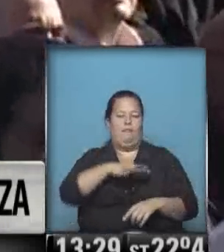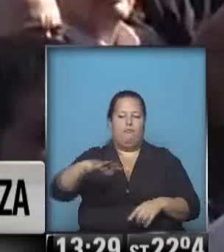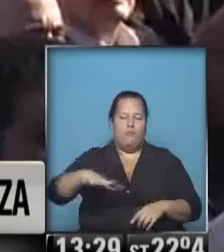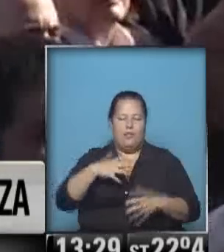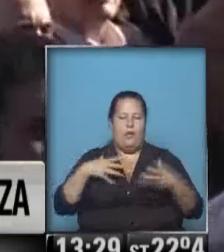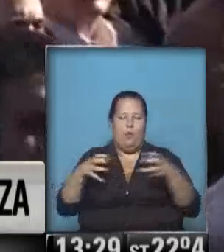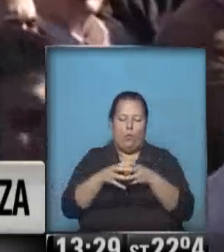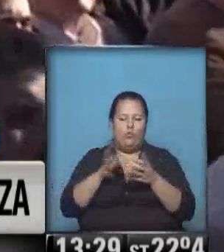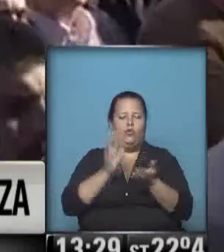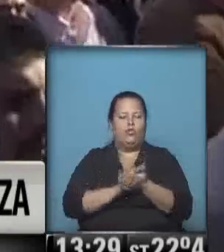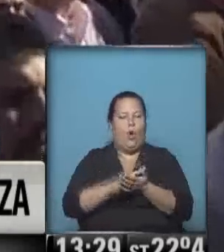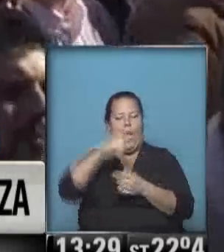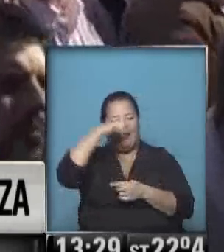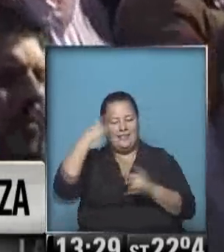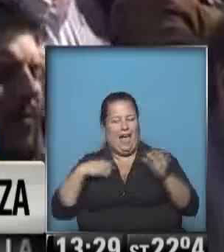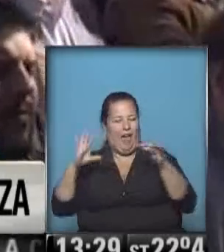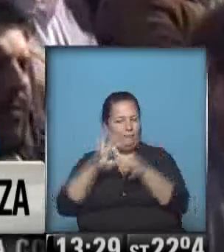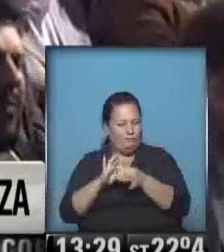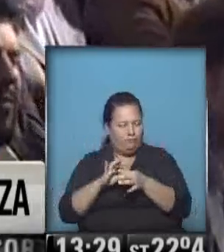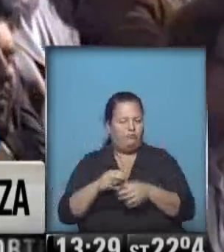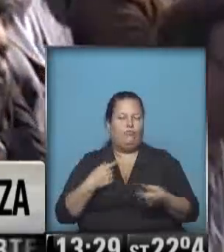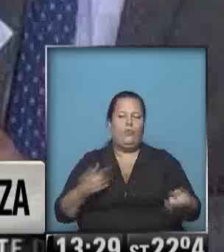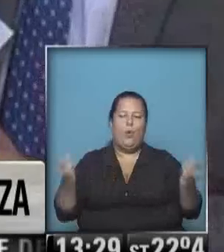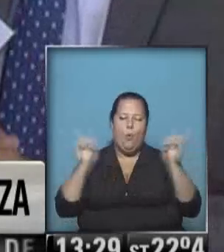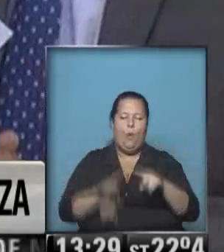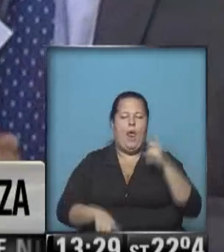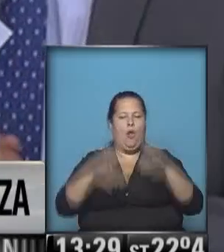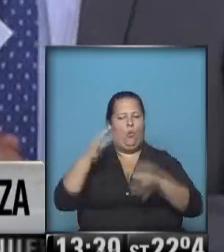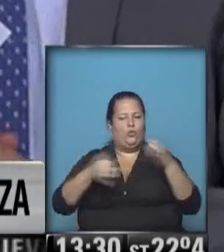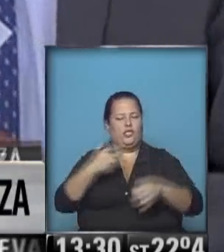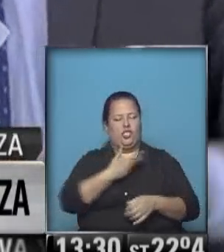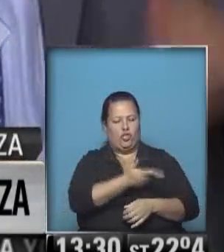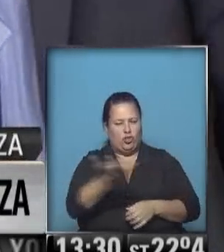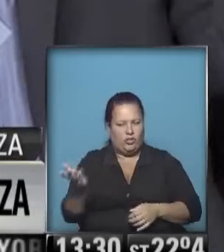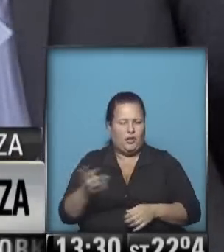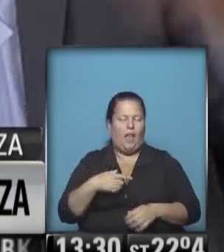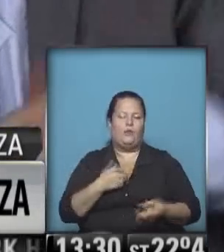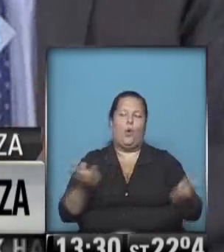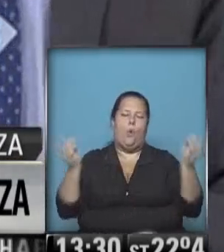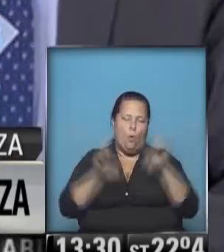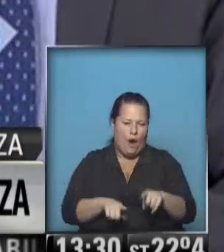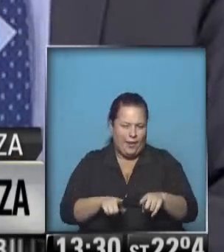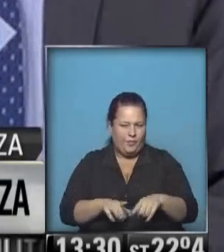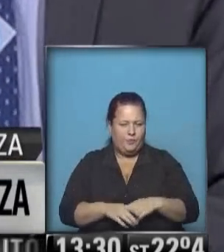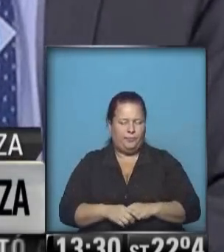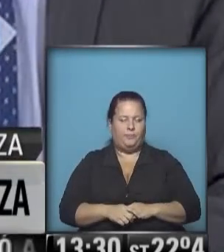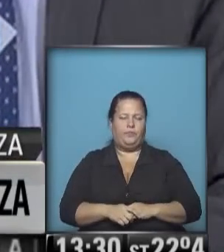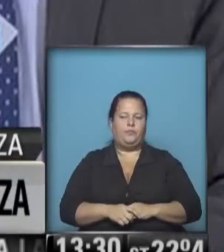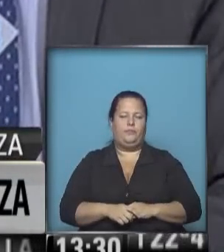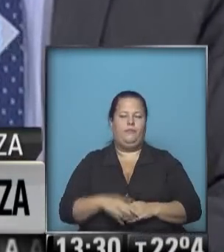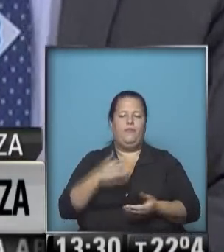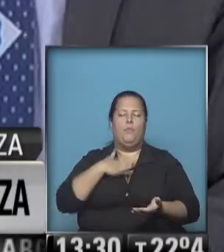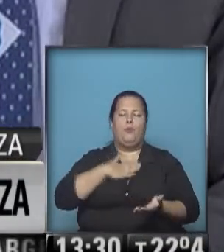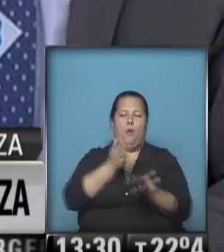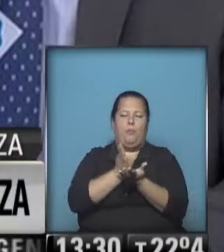organizada en relación con el Estado, hemos recuperado la justicia social, hemos recuperado la